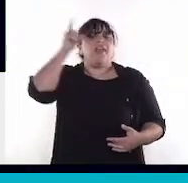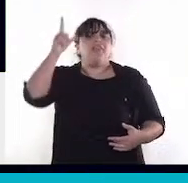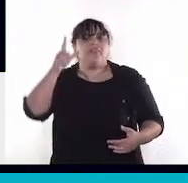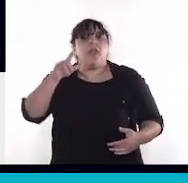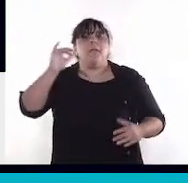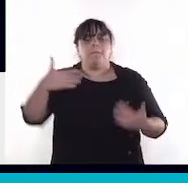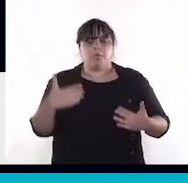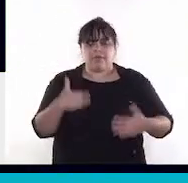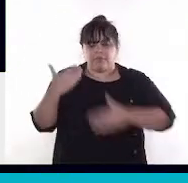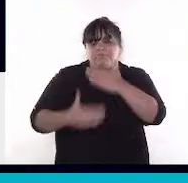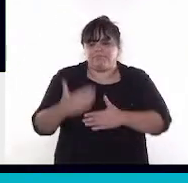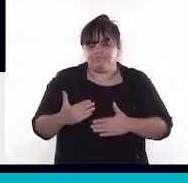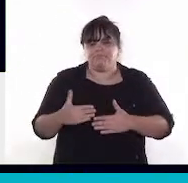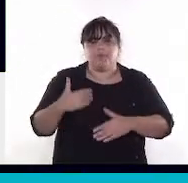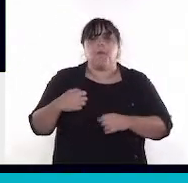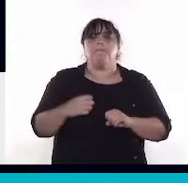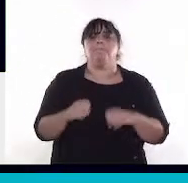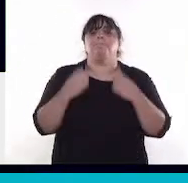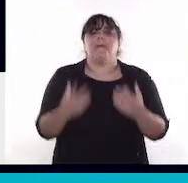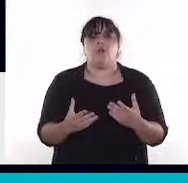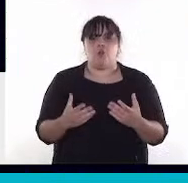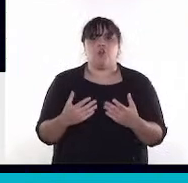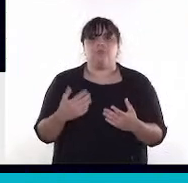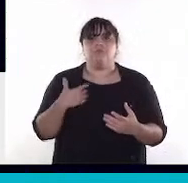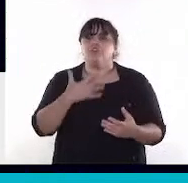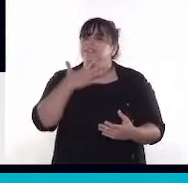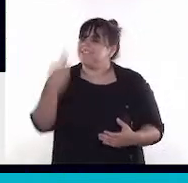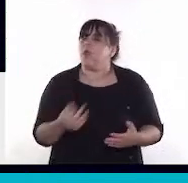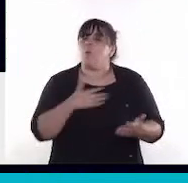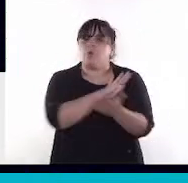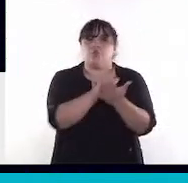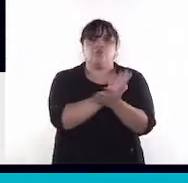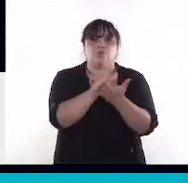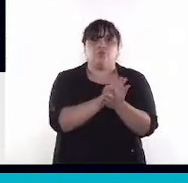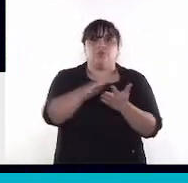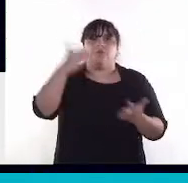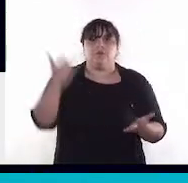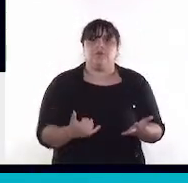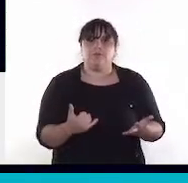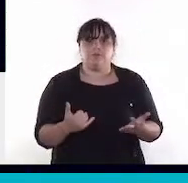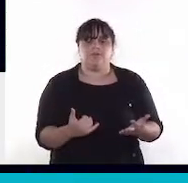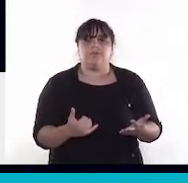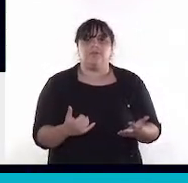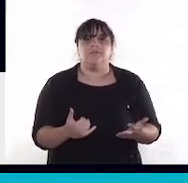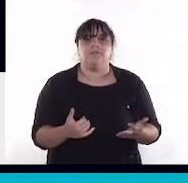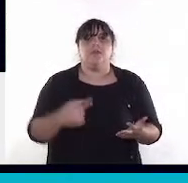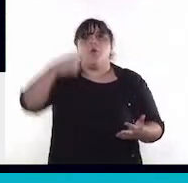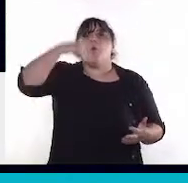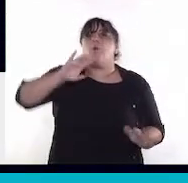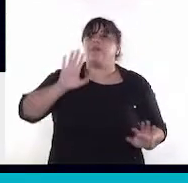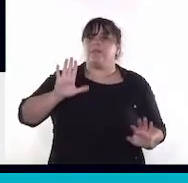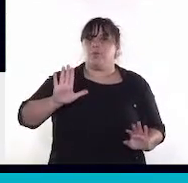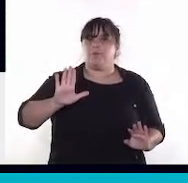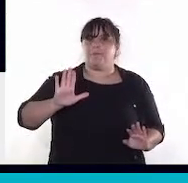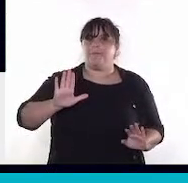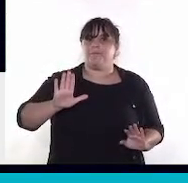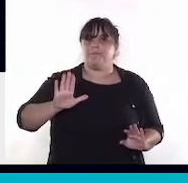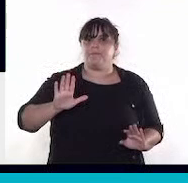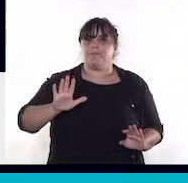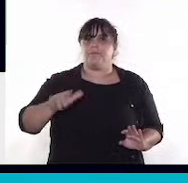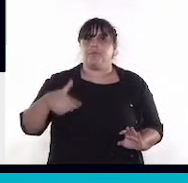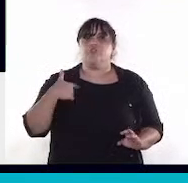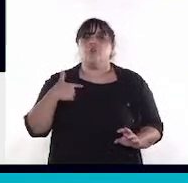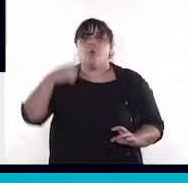salir adelante. Estoy seguro de eso. Y hay una última cosa en la que